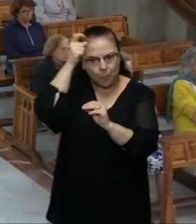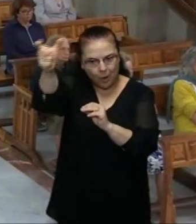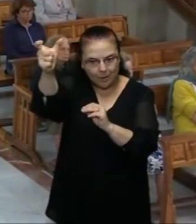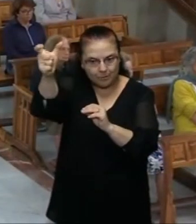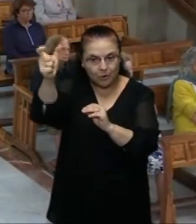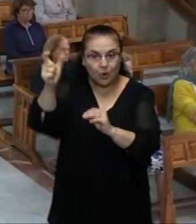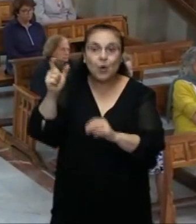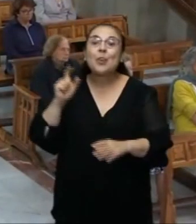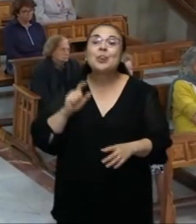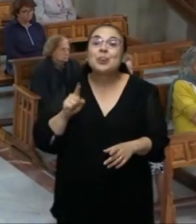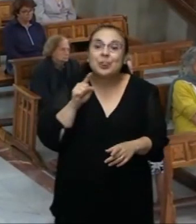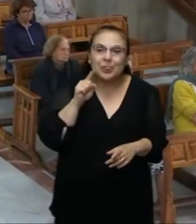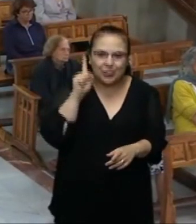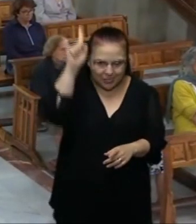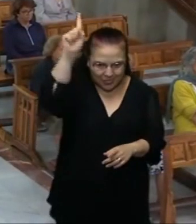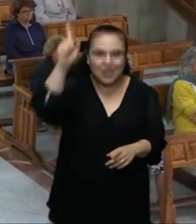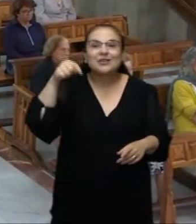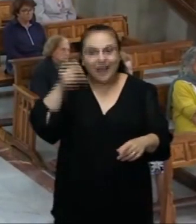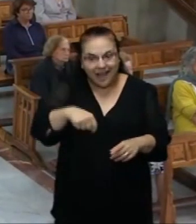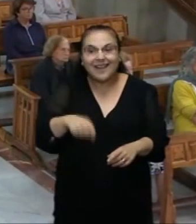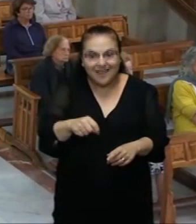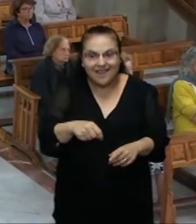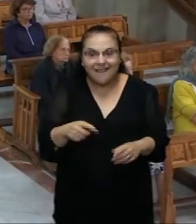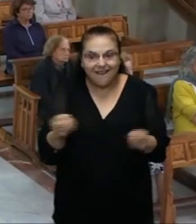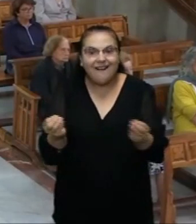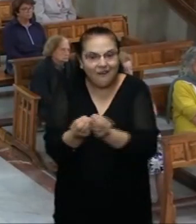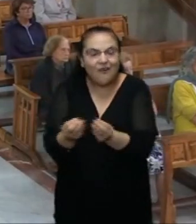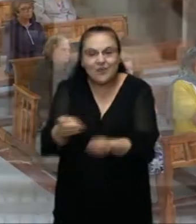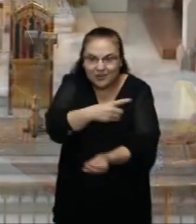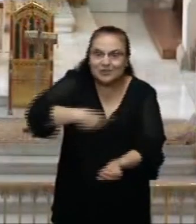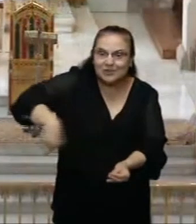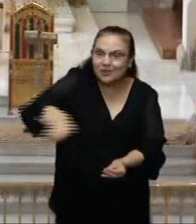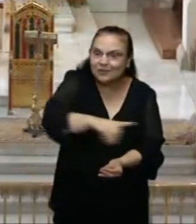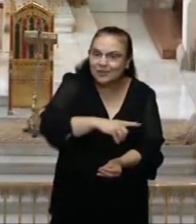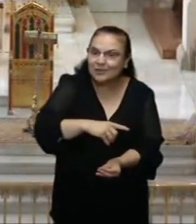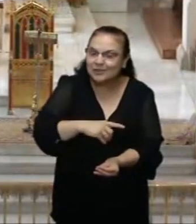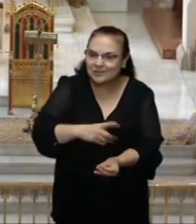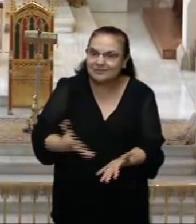está con nosotros aquí, en la persona de Jesucristo,